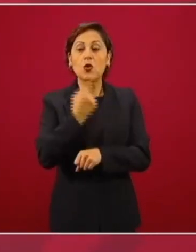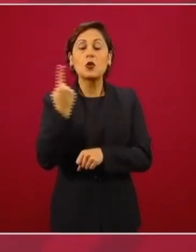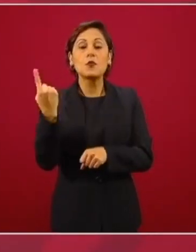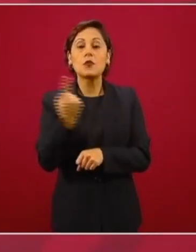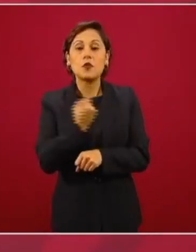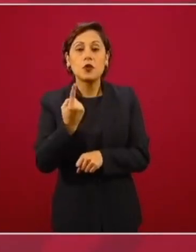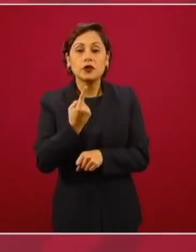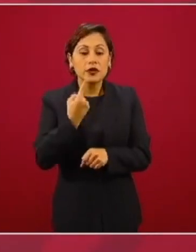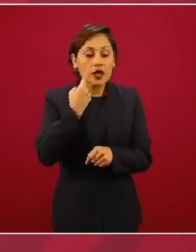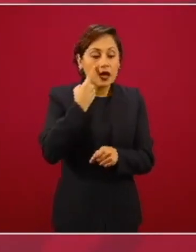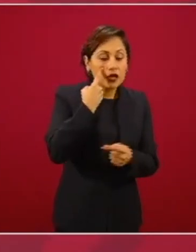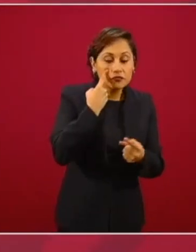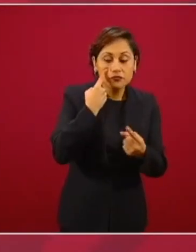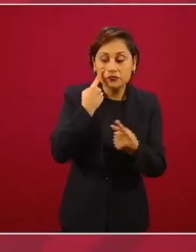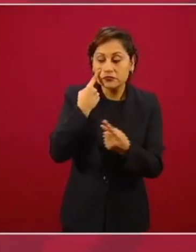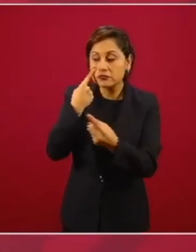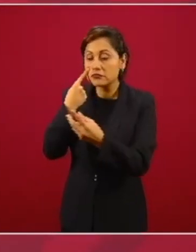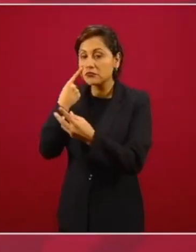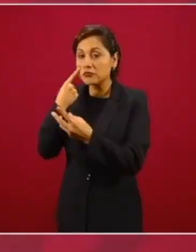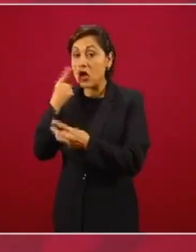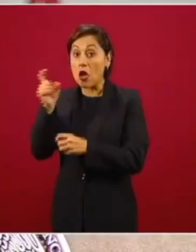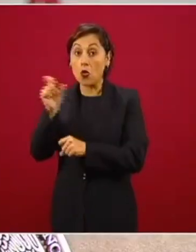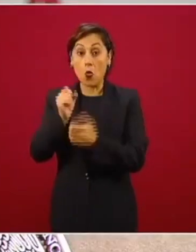Siempre cuando se toma una medida de esta, dice,